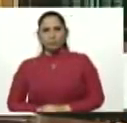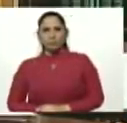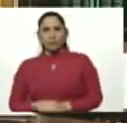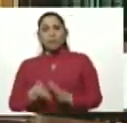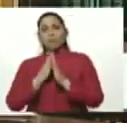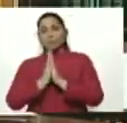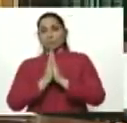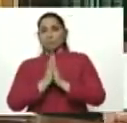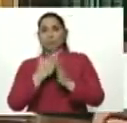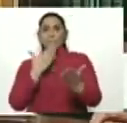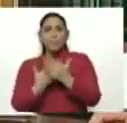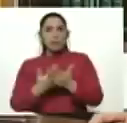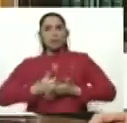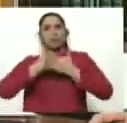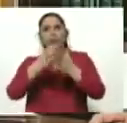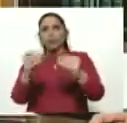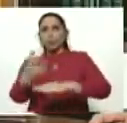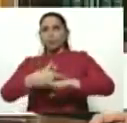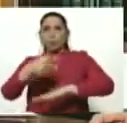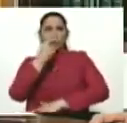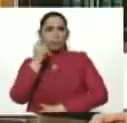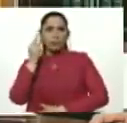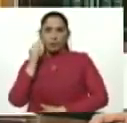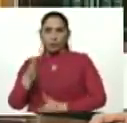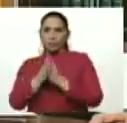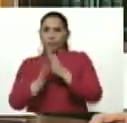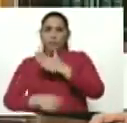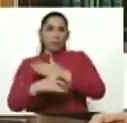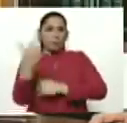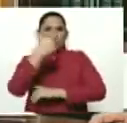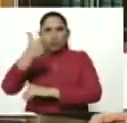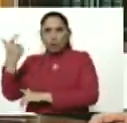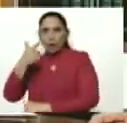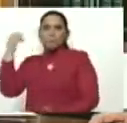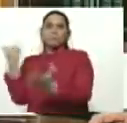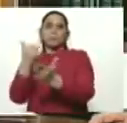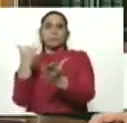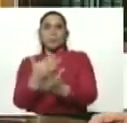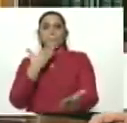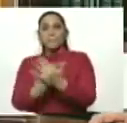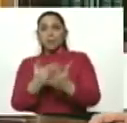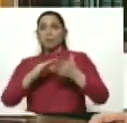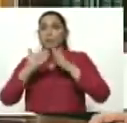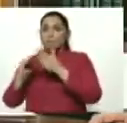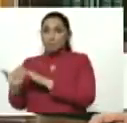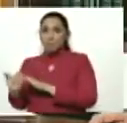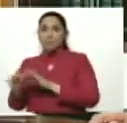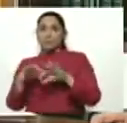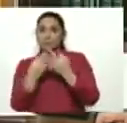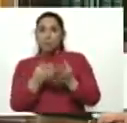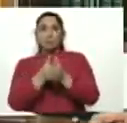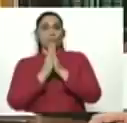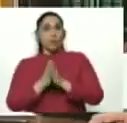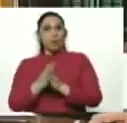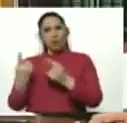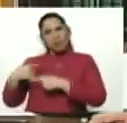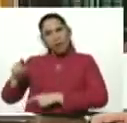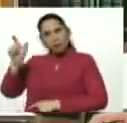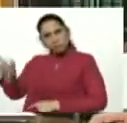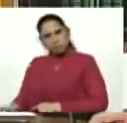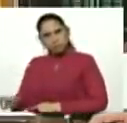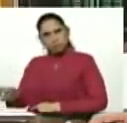pido ayuda a todos los gobernadores y gobernadoras. Vamos a buscar y le pido a la familia. Mire, si usted tiene un vecino y usted se da